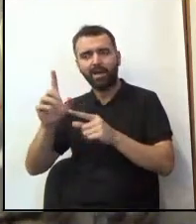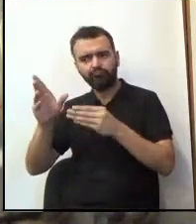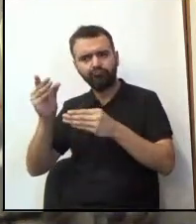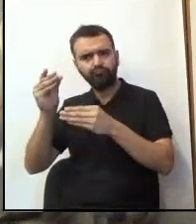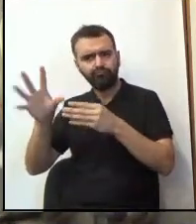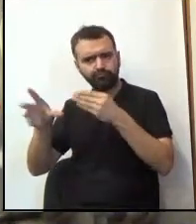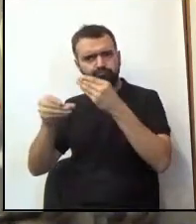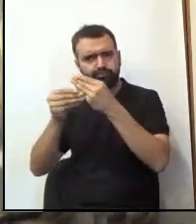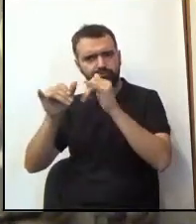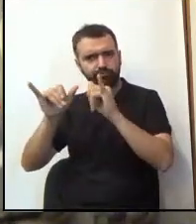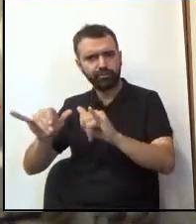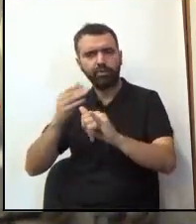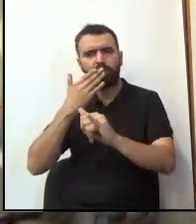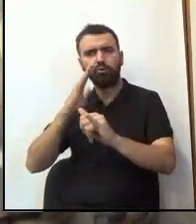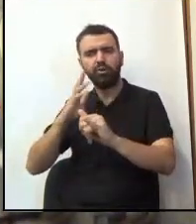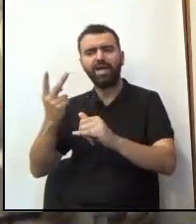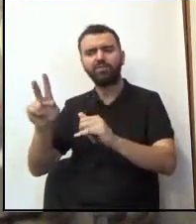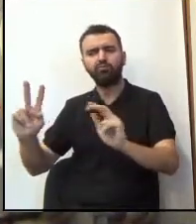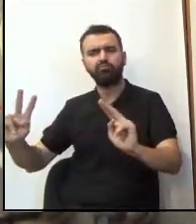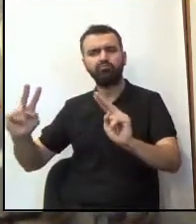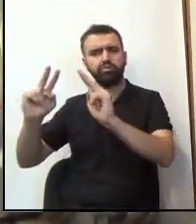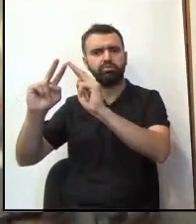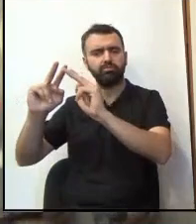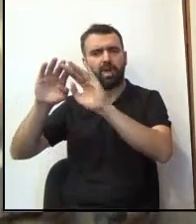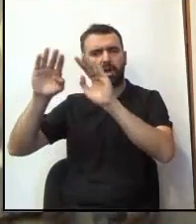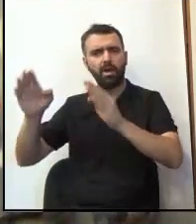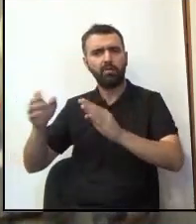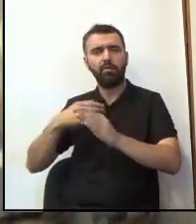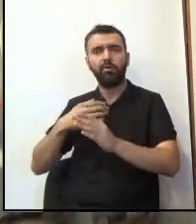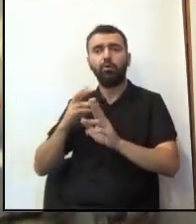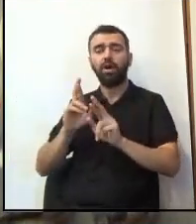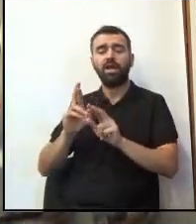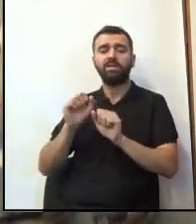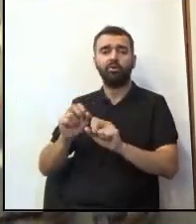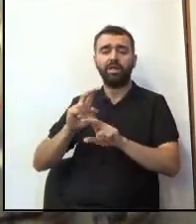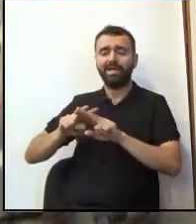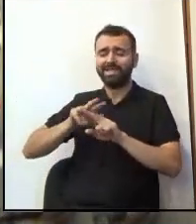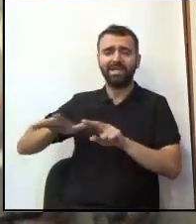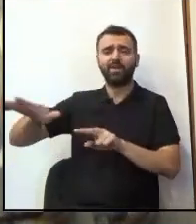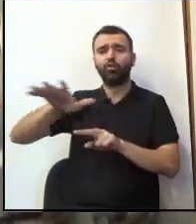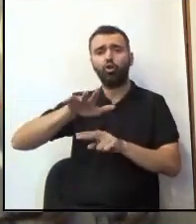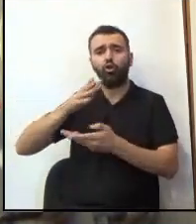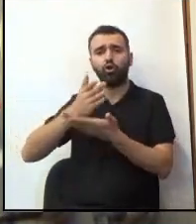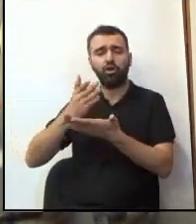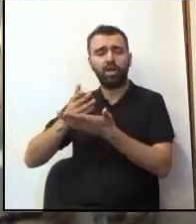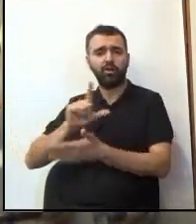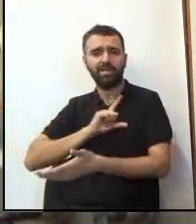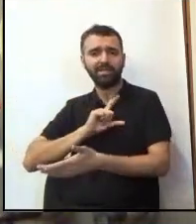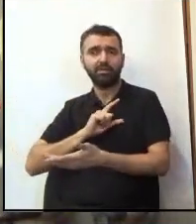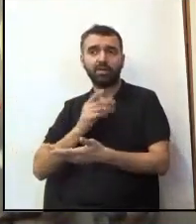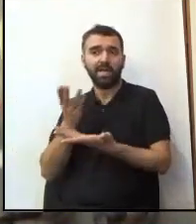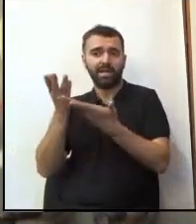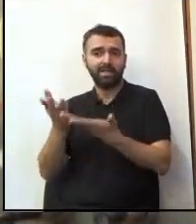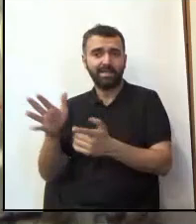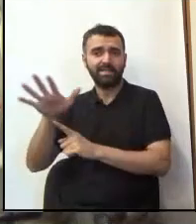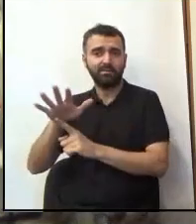su infraestructura. Solicitamos se pueda hacer extensiva esta visita a todos los colegios y liceos que se encuentren en esta misma condición a fin de asistir